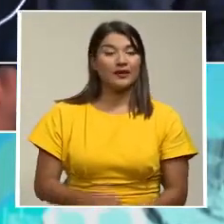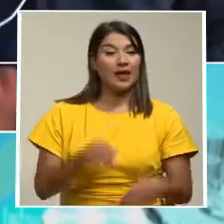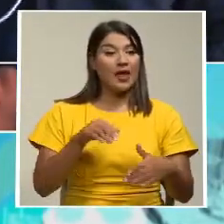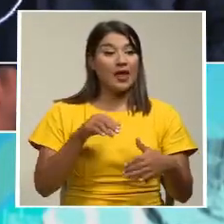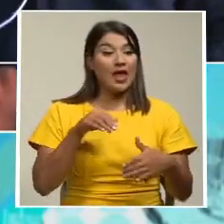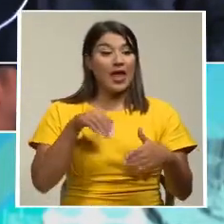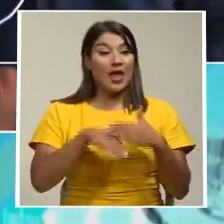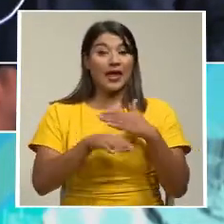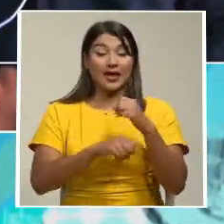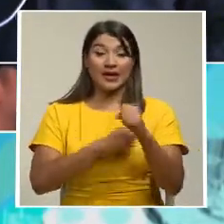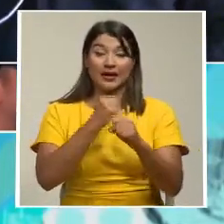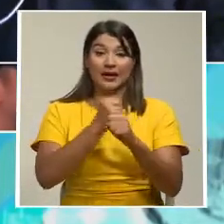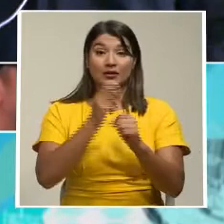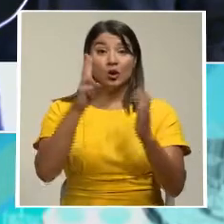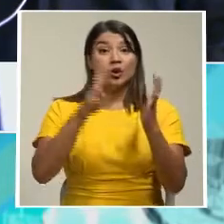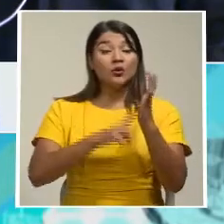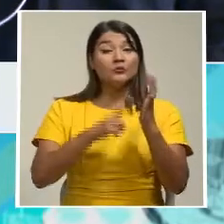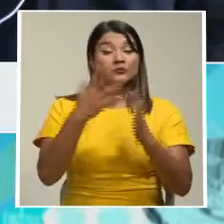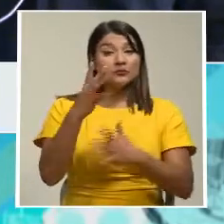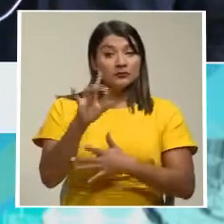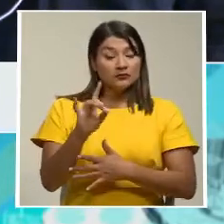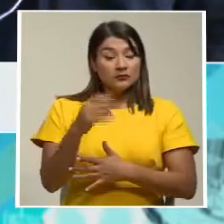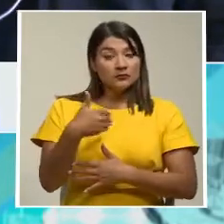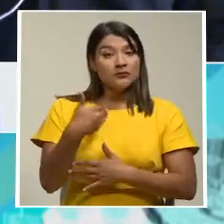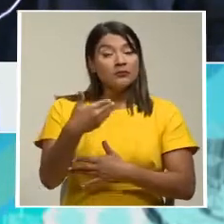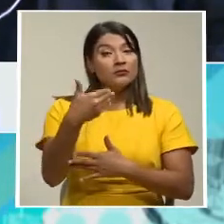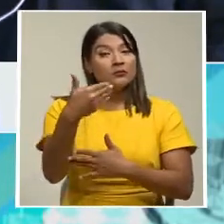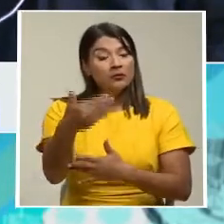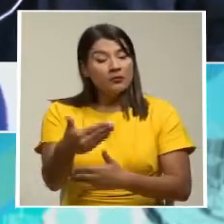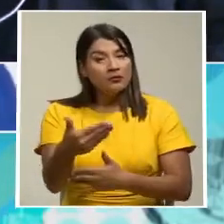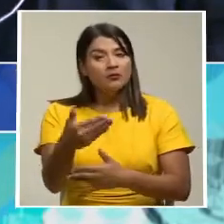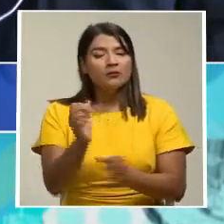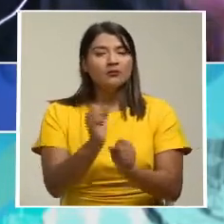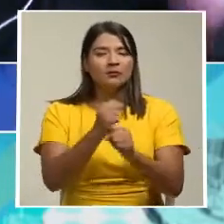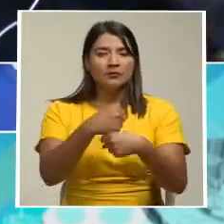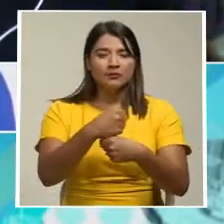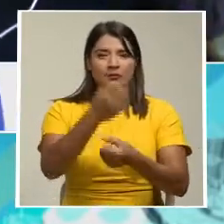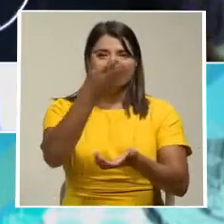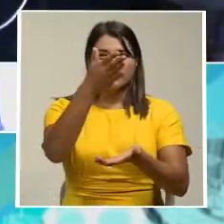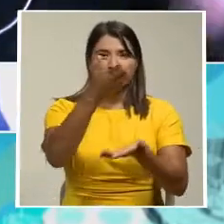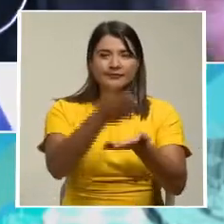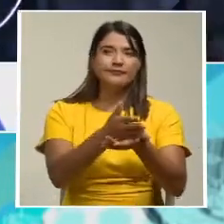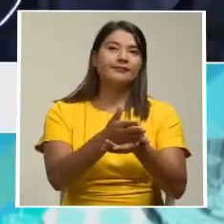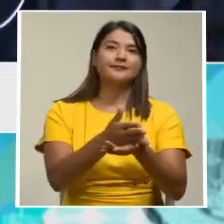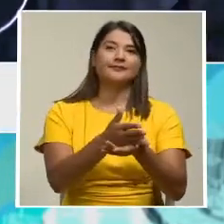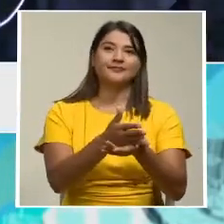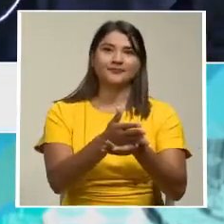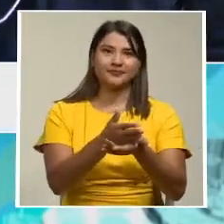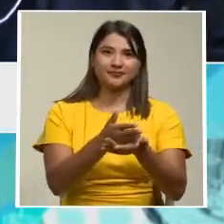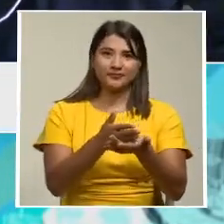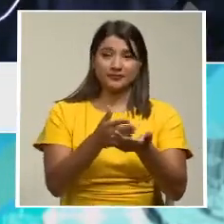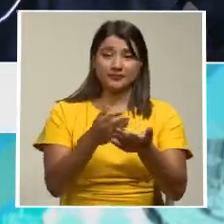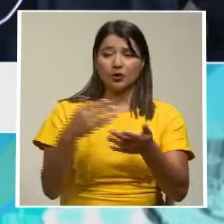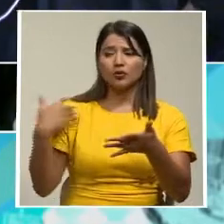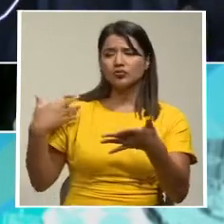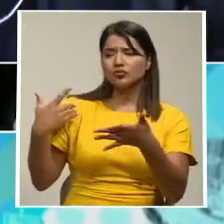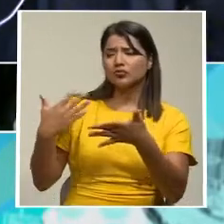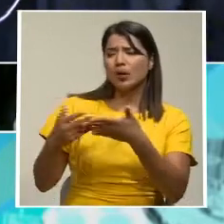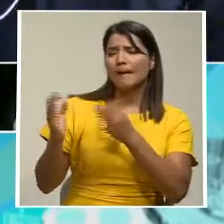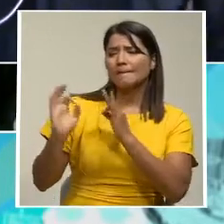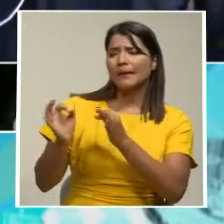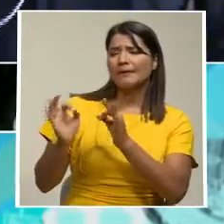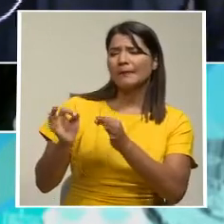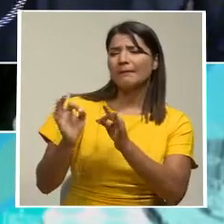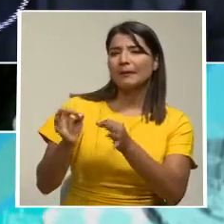en 2018, cuando se da esa ruptura de esa luna de miel que mantuvo durante un tiempo con